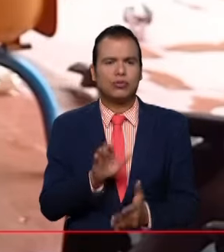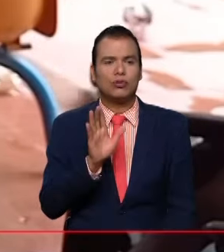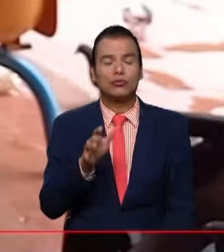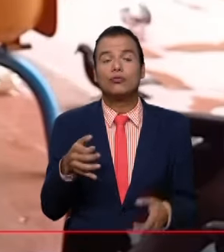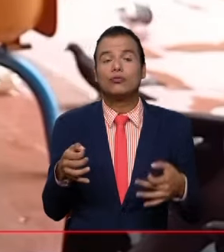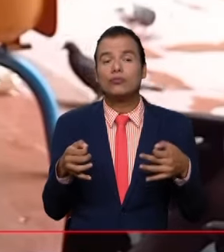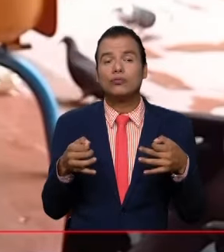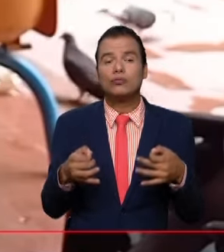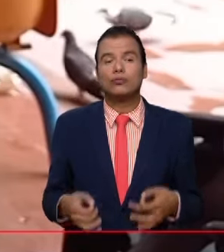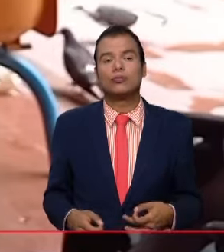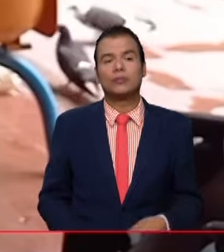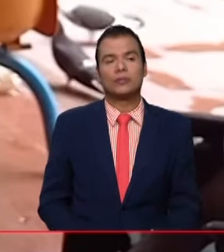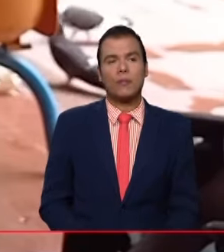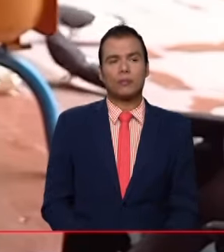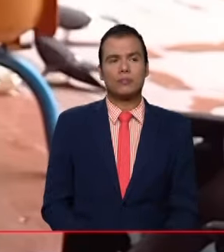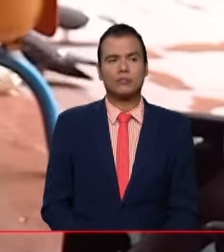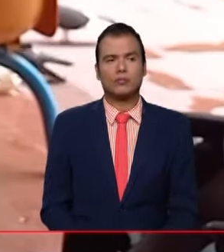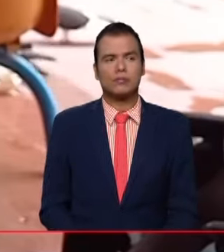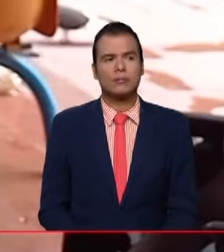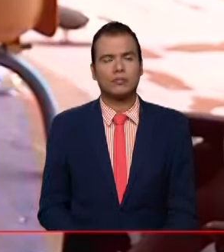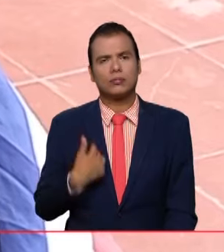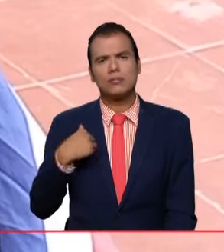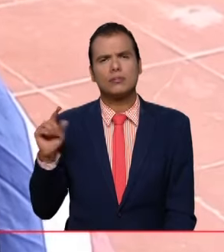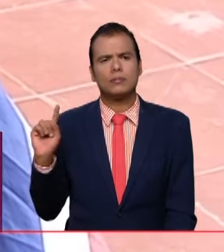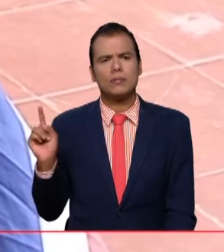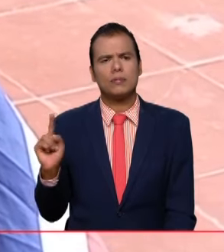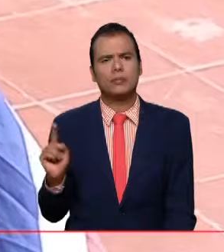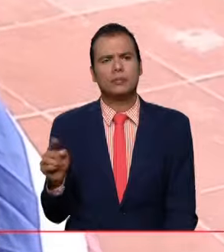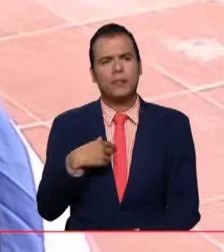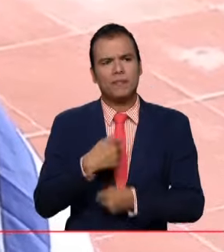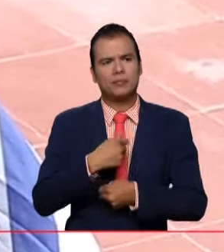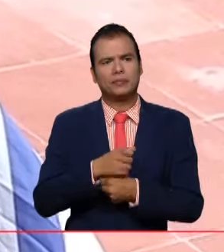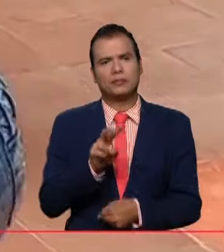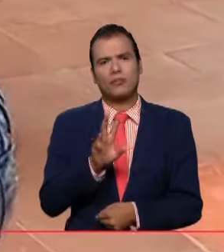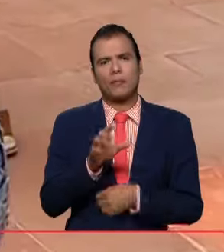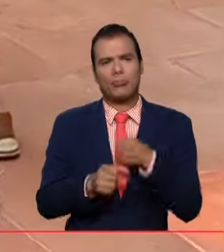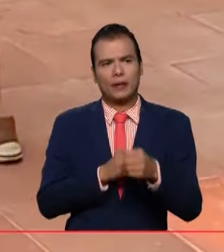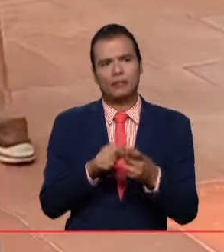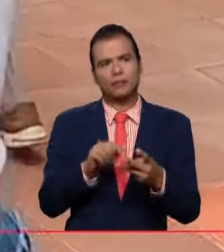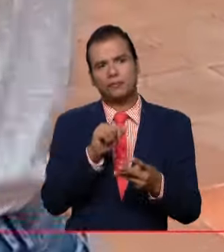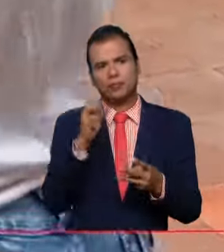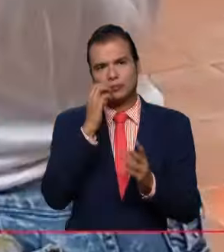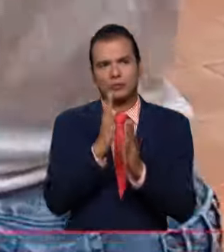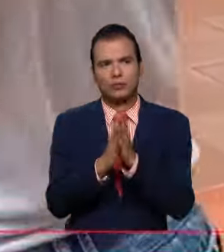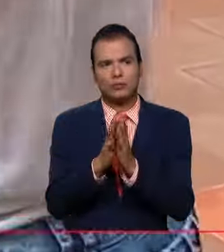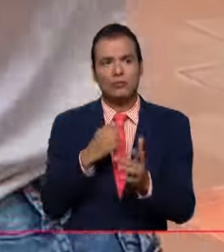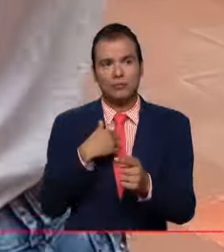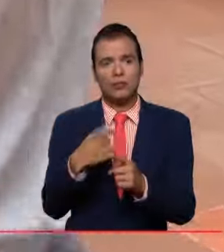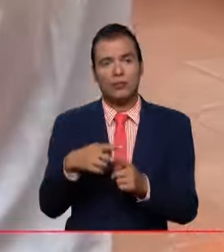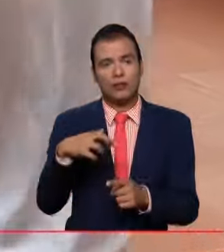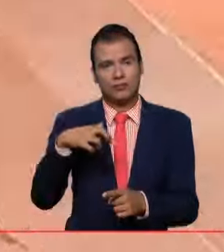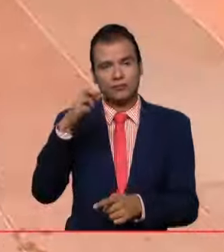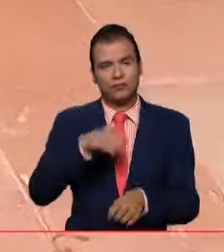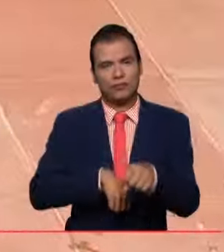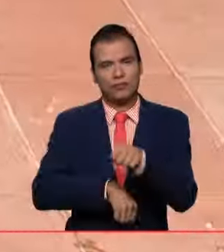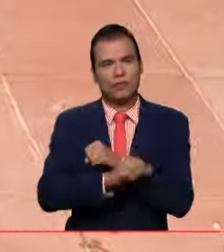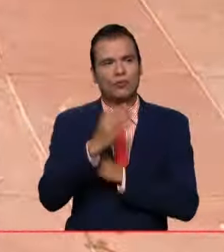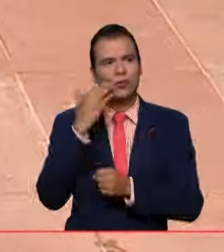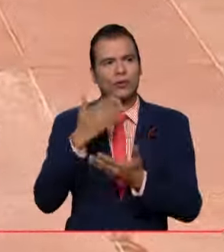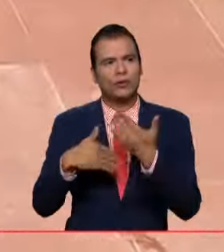como soldador? 25 años. Don Edgar Naranjo contó una de sus anécdotas como futbolista profesional en la década